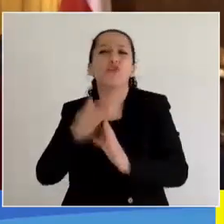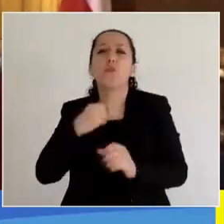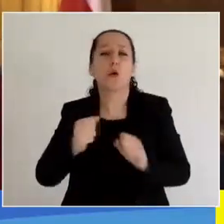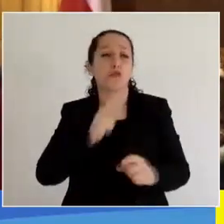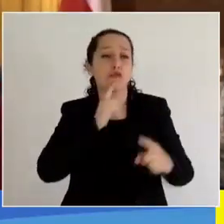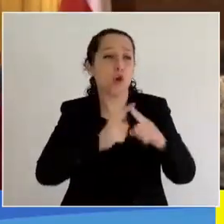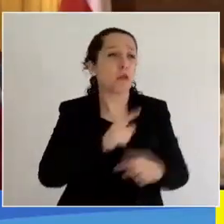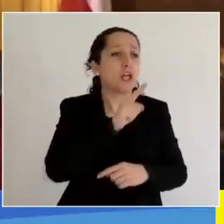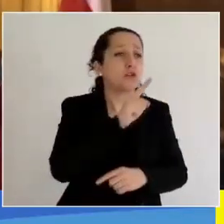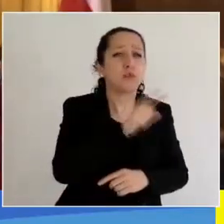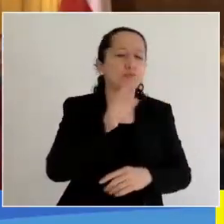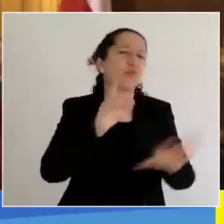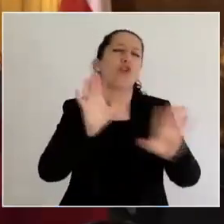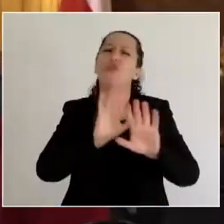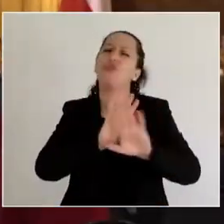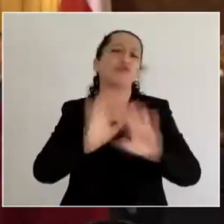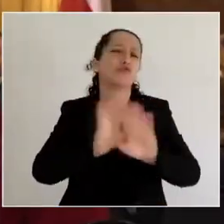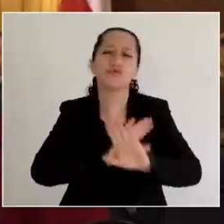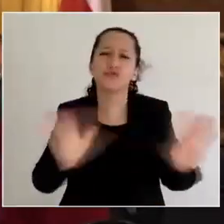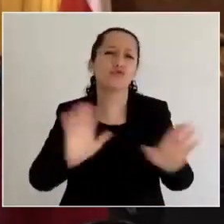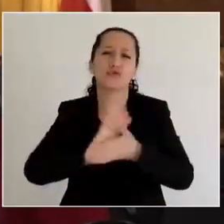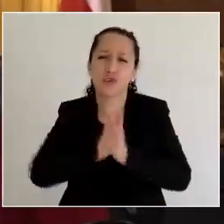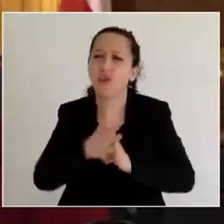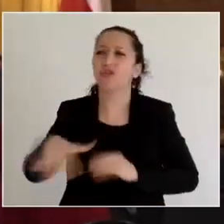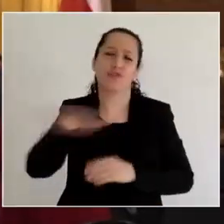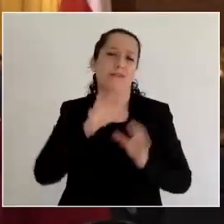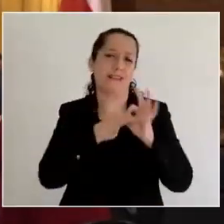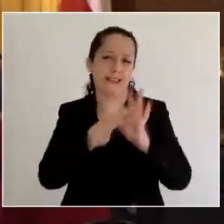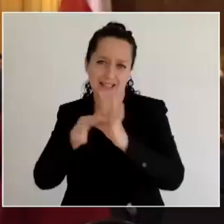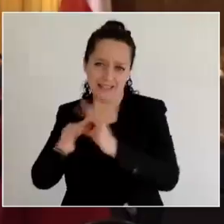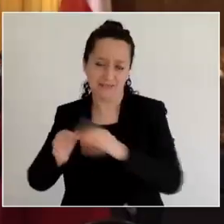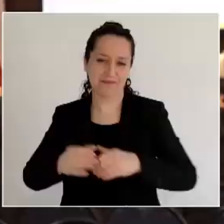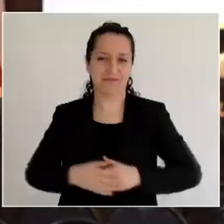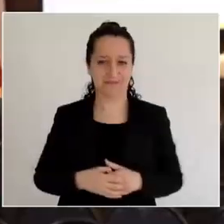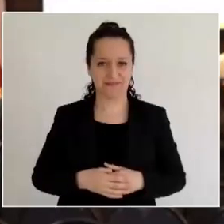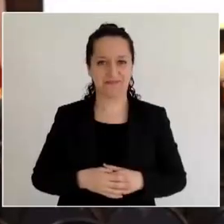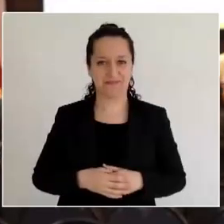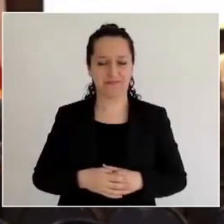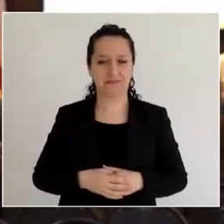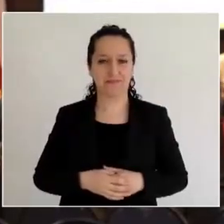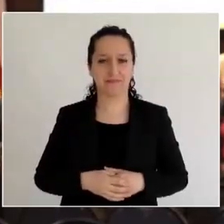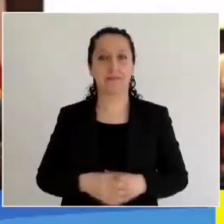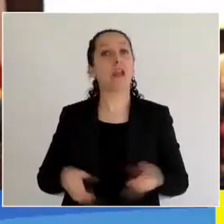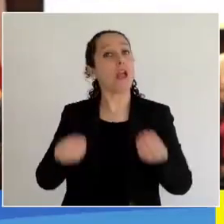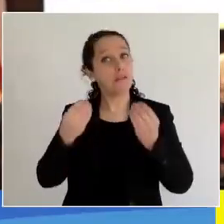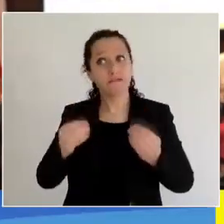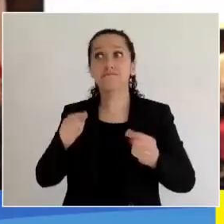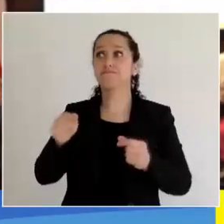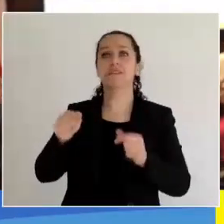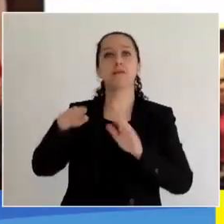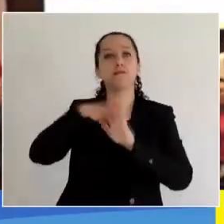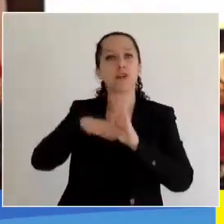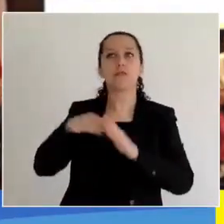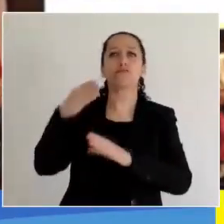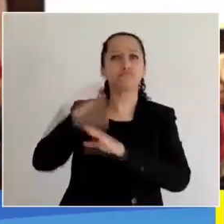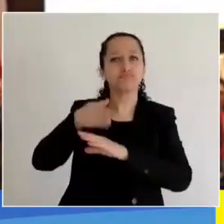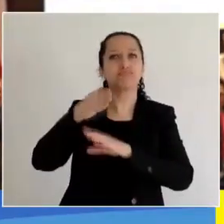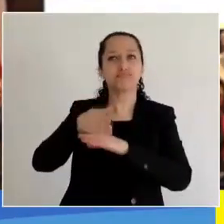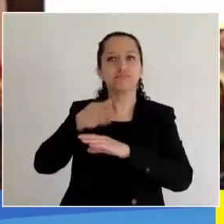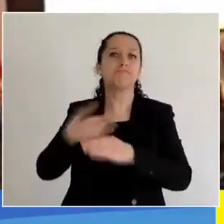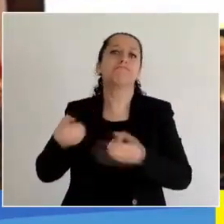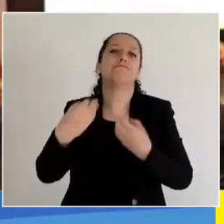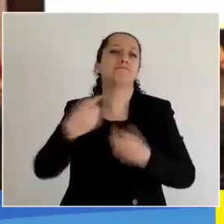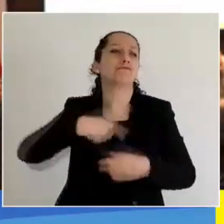todos, no quiero nombrar nombres, sino que a todos les quiero darles las gracias. Excelente fue este programa que tuvieron con nosotros